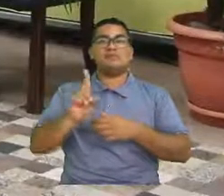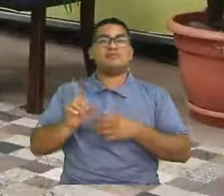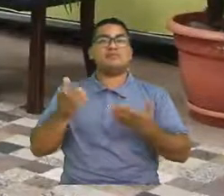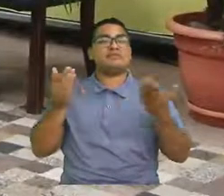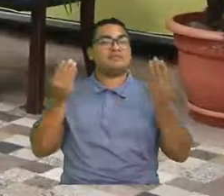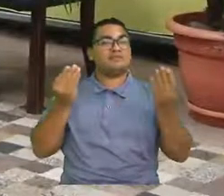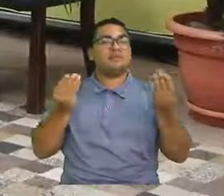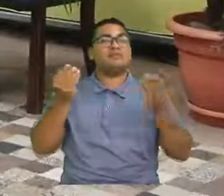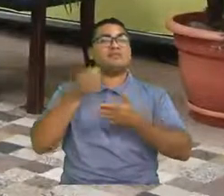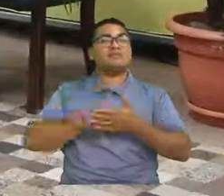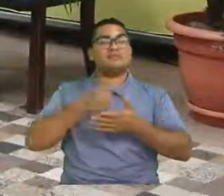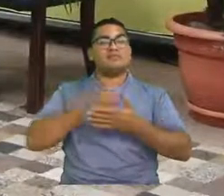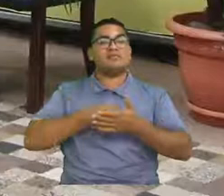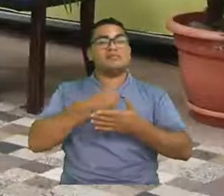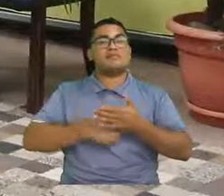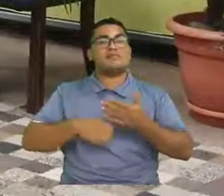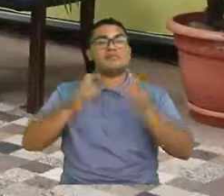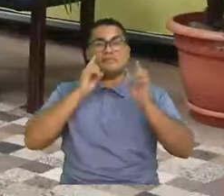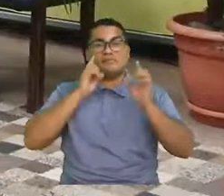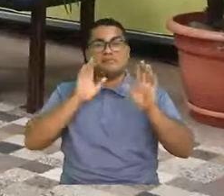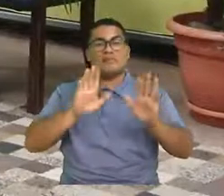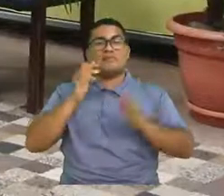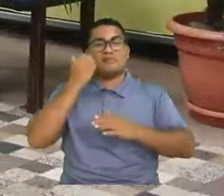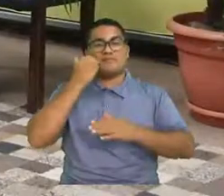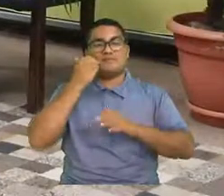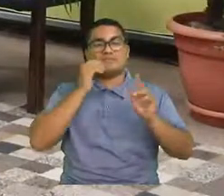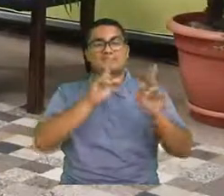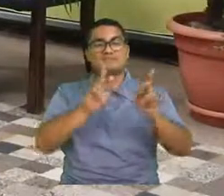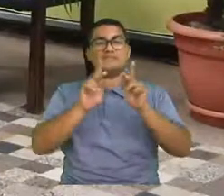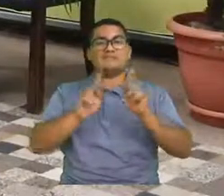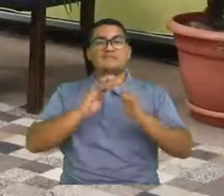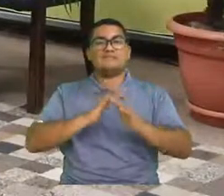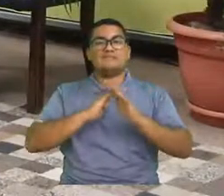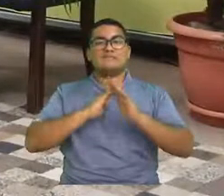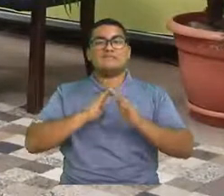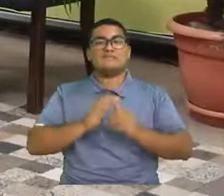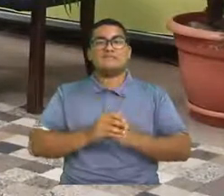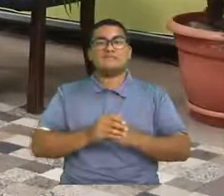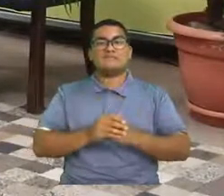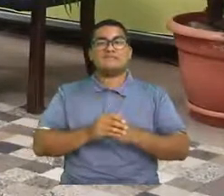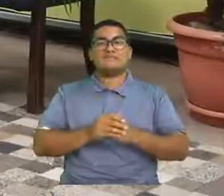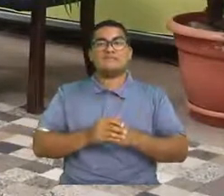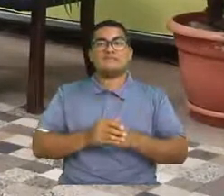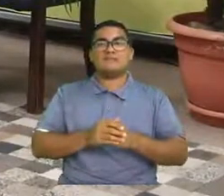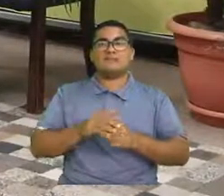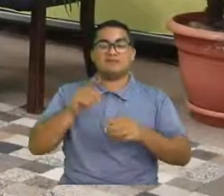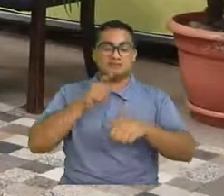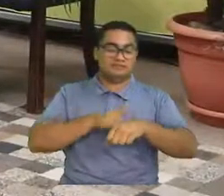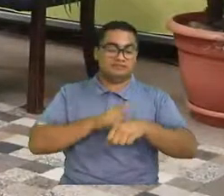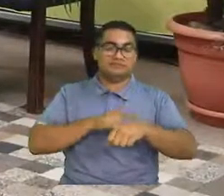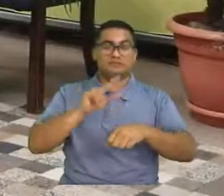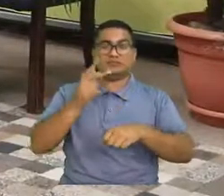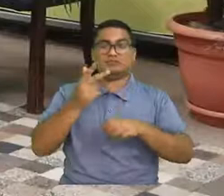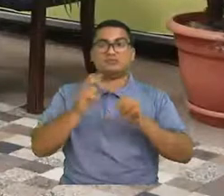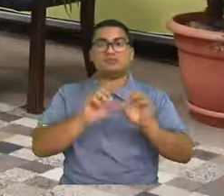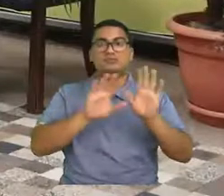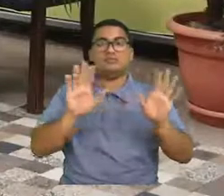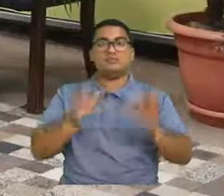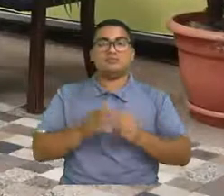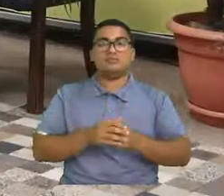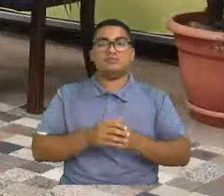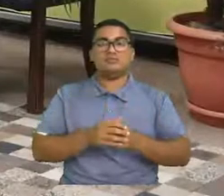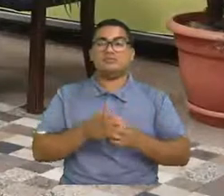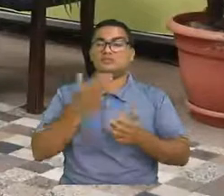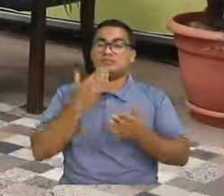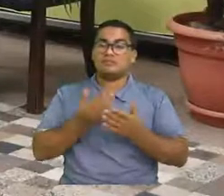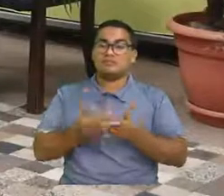gran sacrificio para prevenir las enfermedades de la población. Así es. A partir de las 8 de la mañana. Okay.